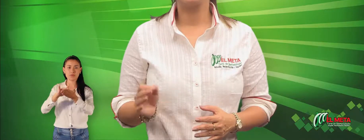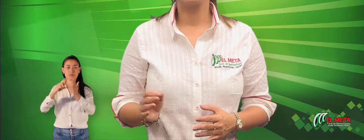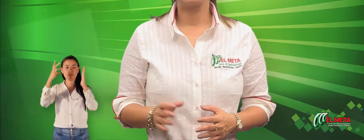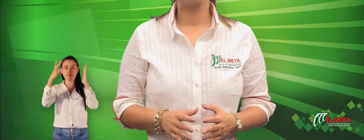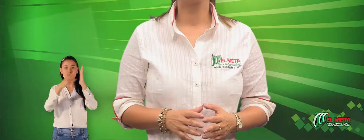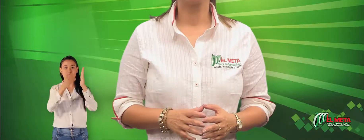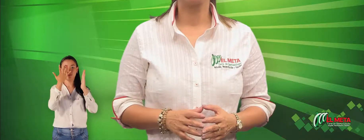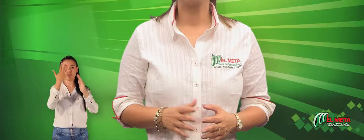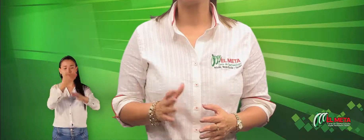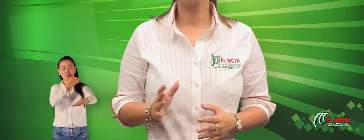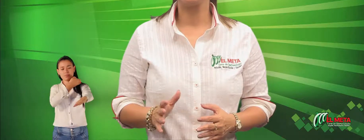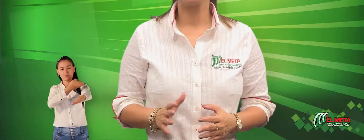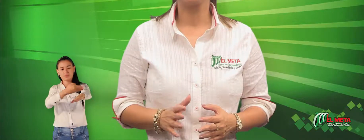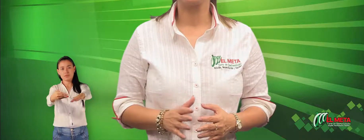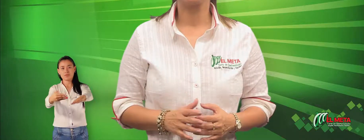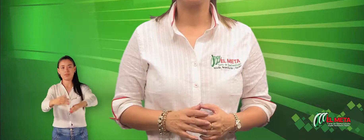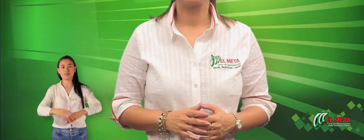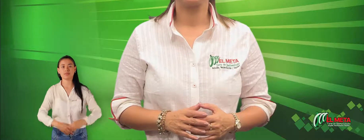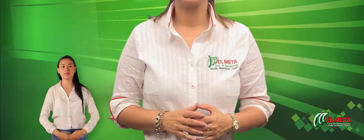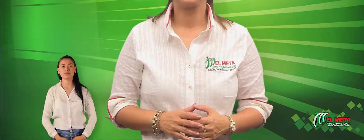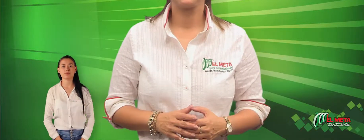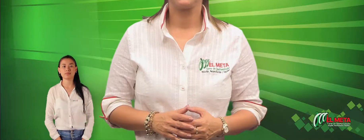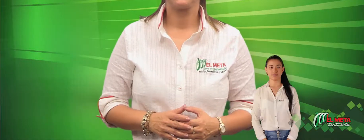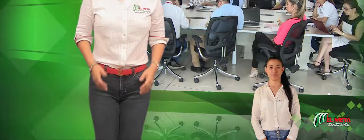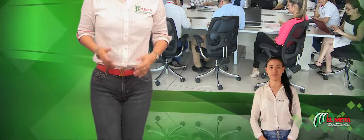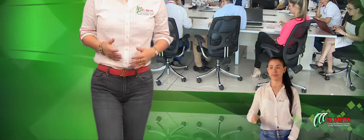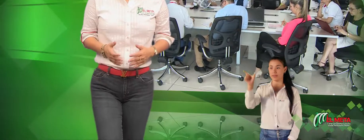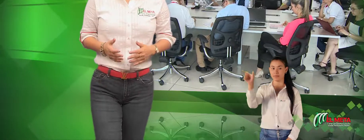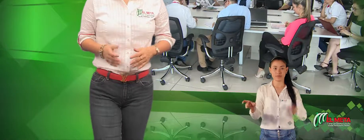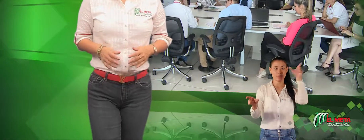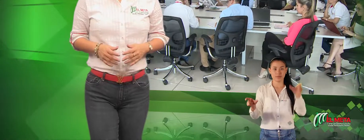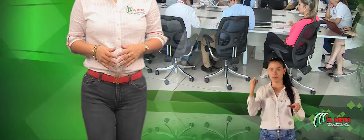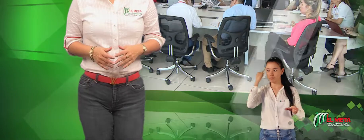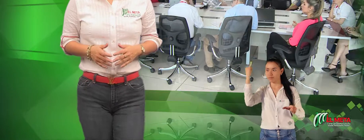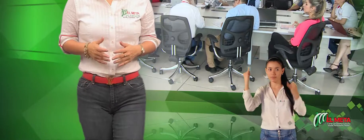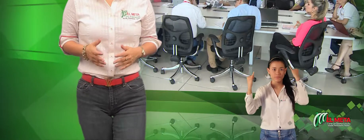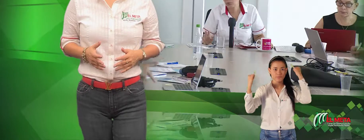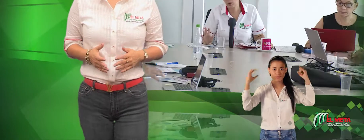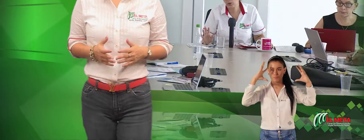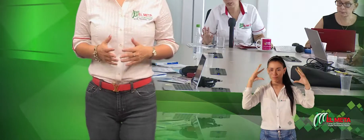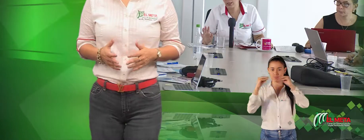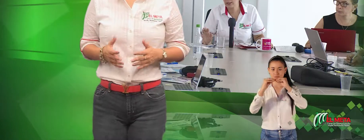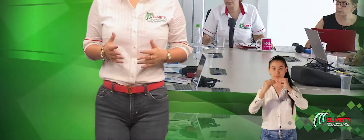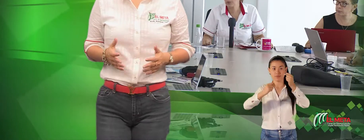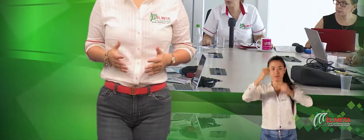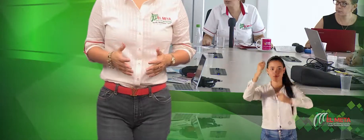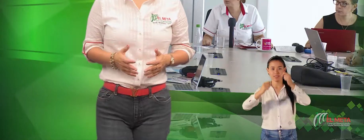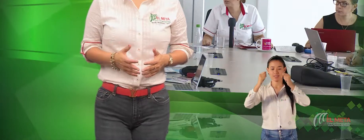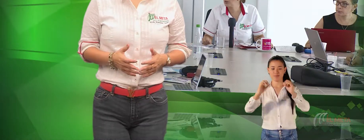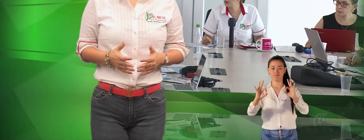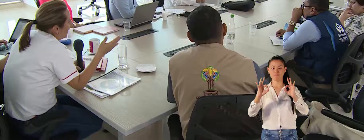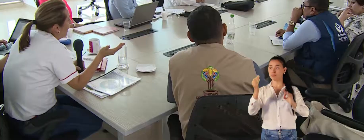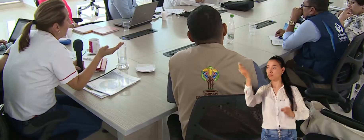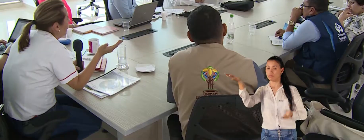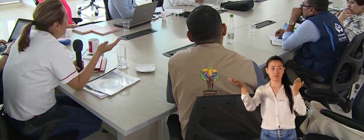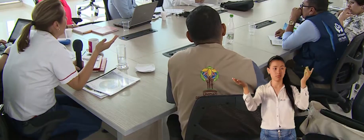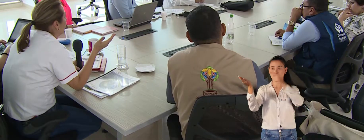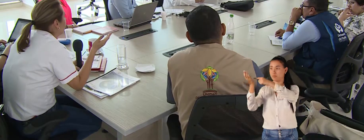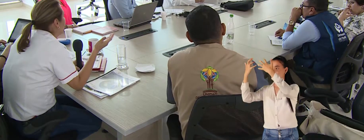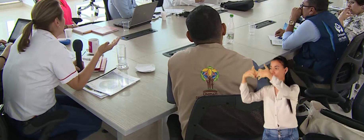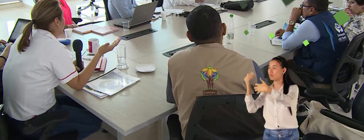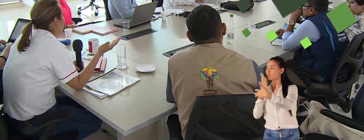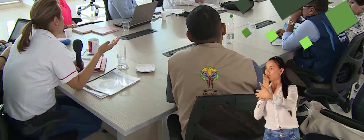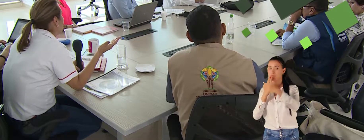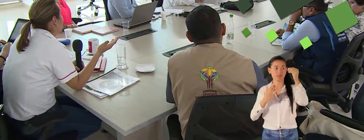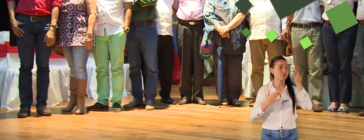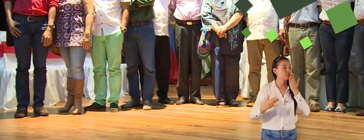apenas llegan a los 3.5 billones de pesos. Estas condiciones financieras muy inferiores respecto a los últimos años